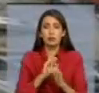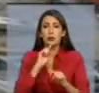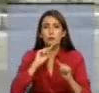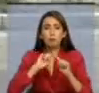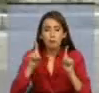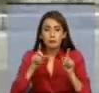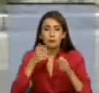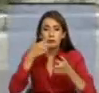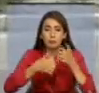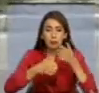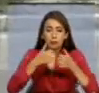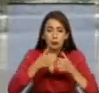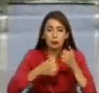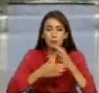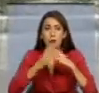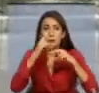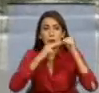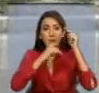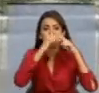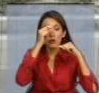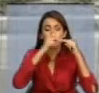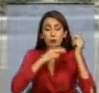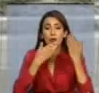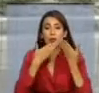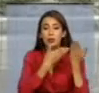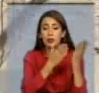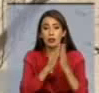a 2017 su presupuesto asciende a